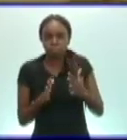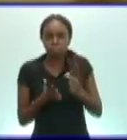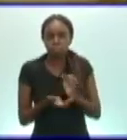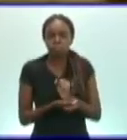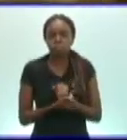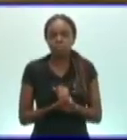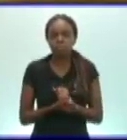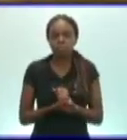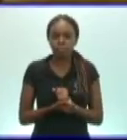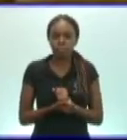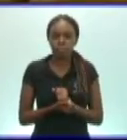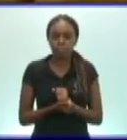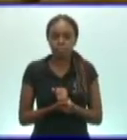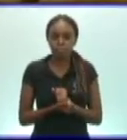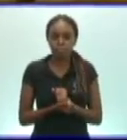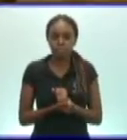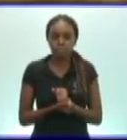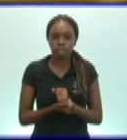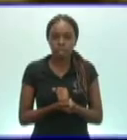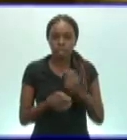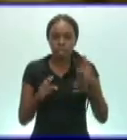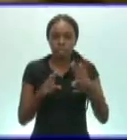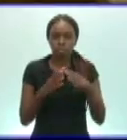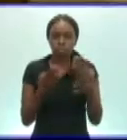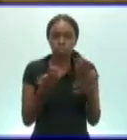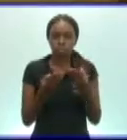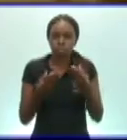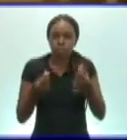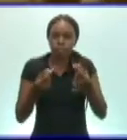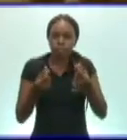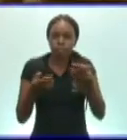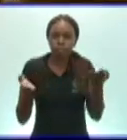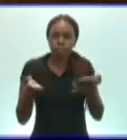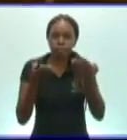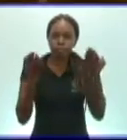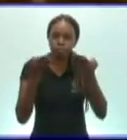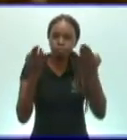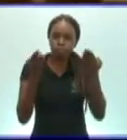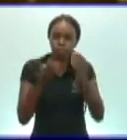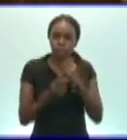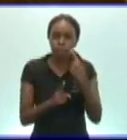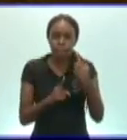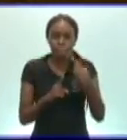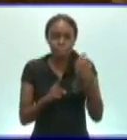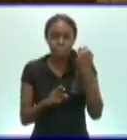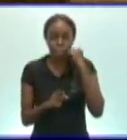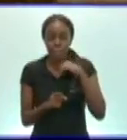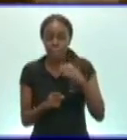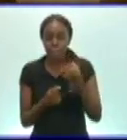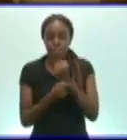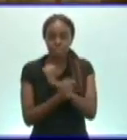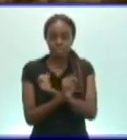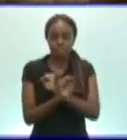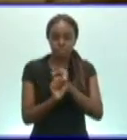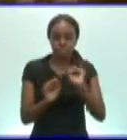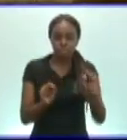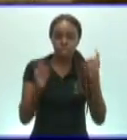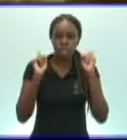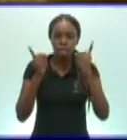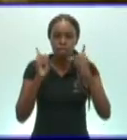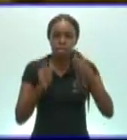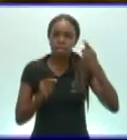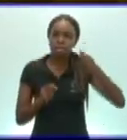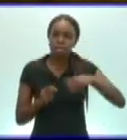El régimen colonial, con sus altos impuestos y aranceles, sumado a la ausencia de libertades y derechos políticos para